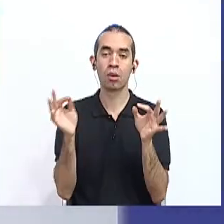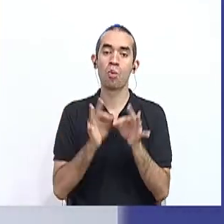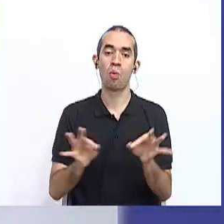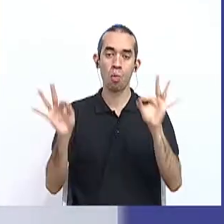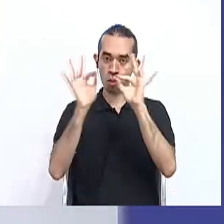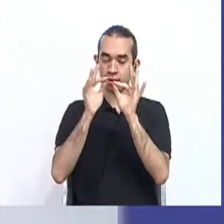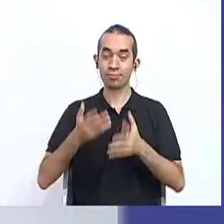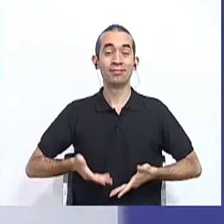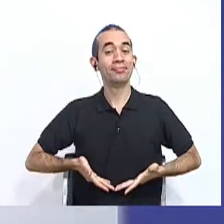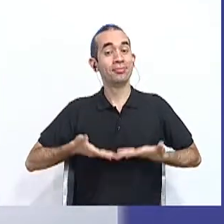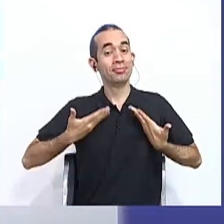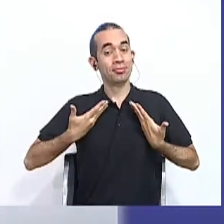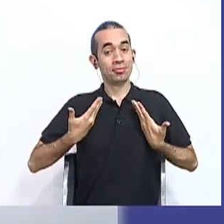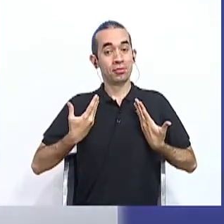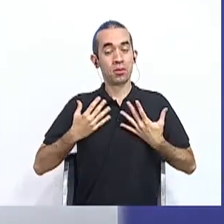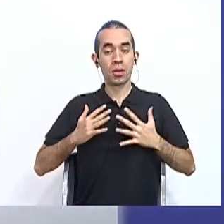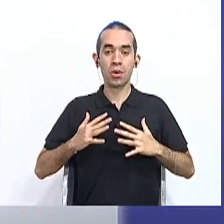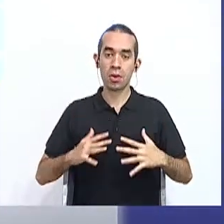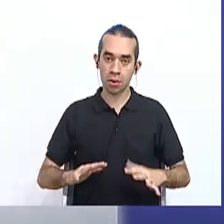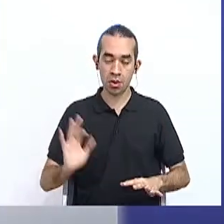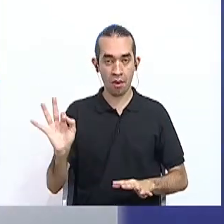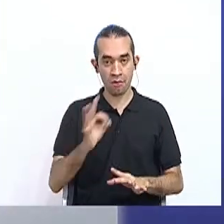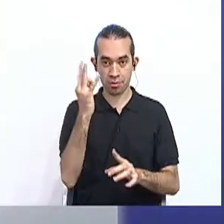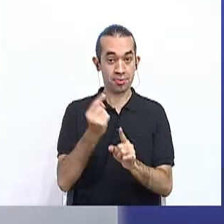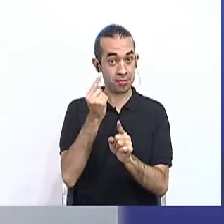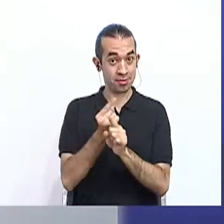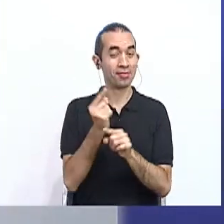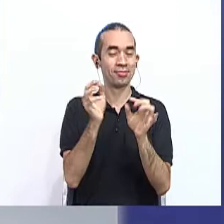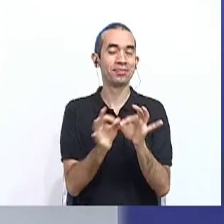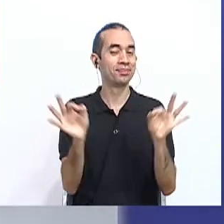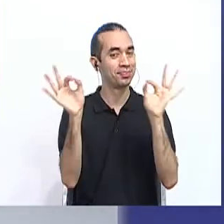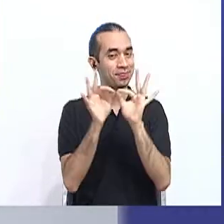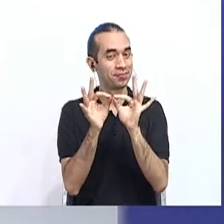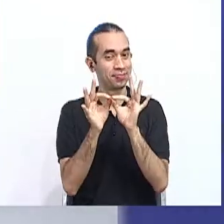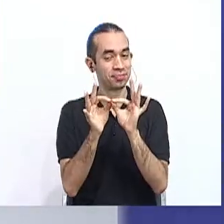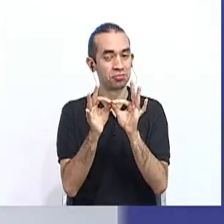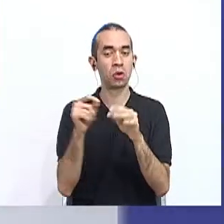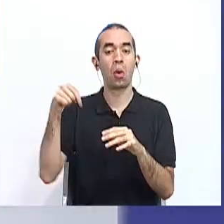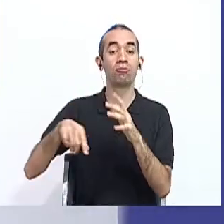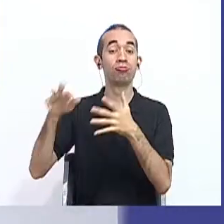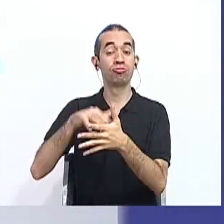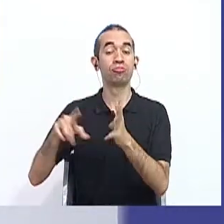importante, respirar adecuadamente, vamos a ver por medio de la ley de